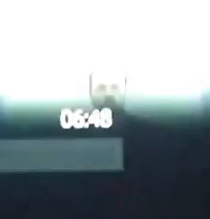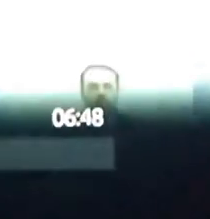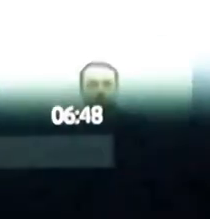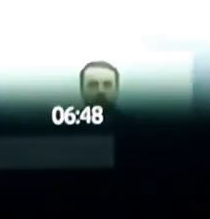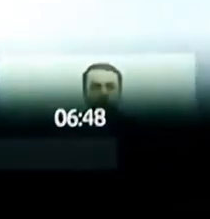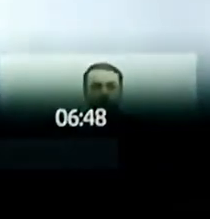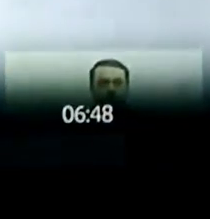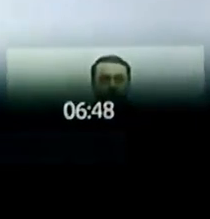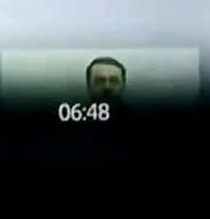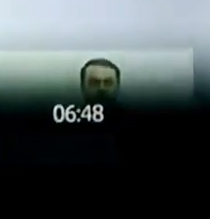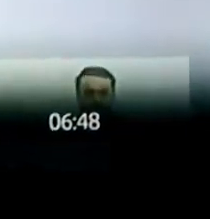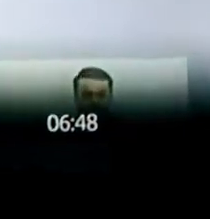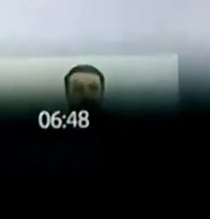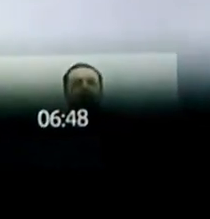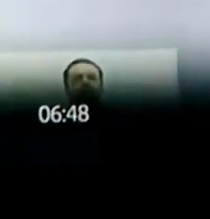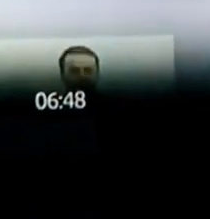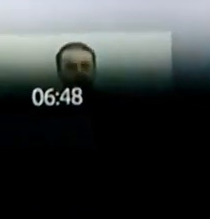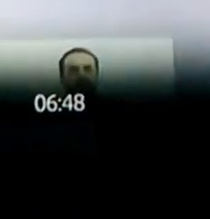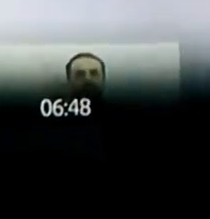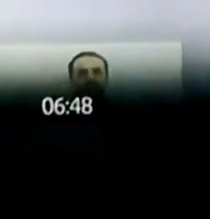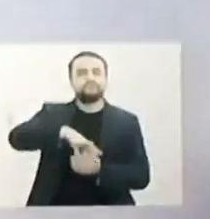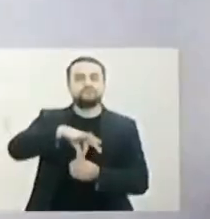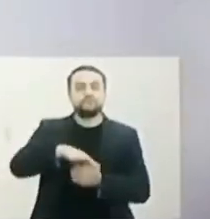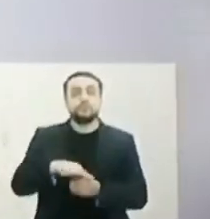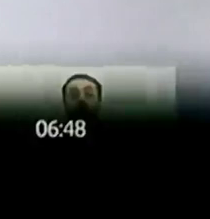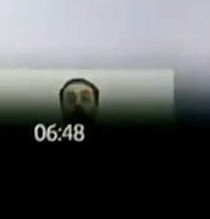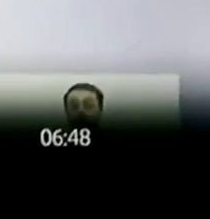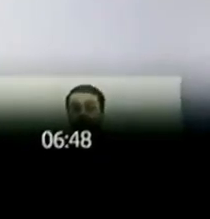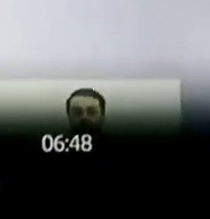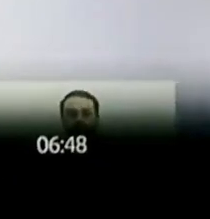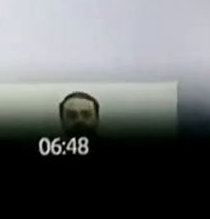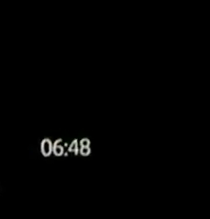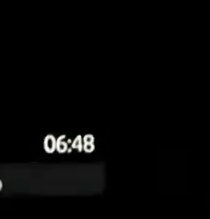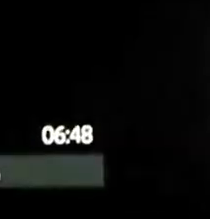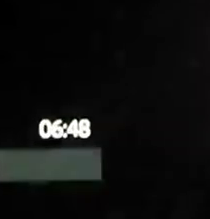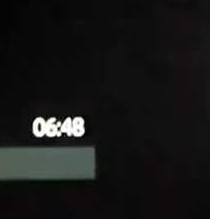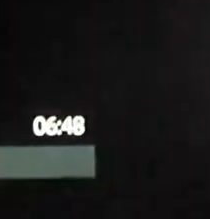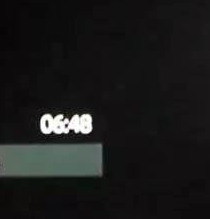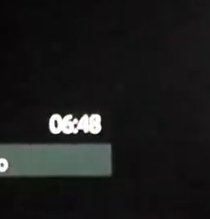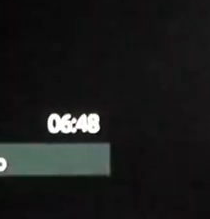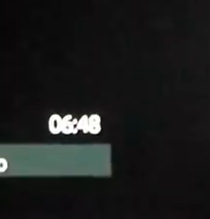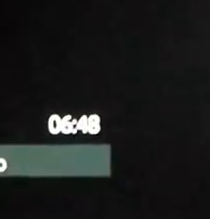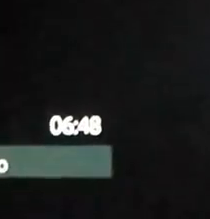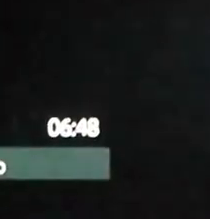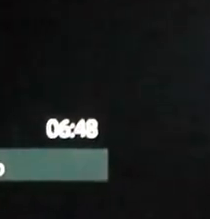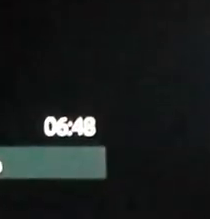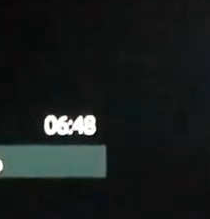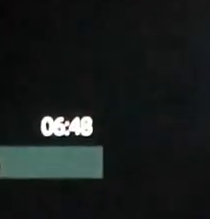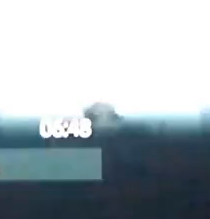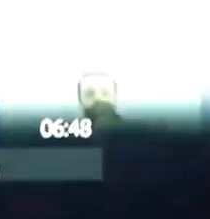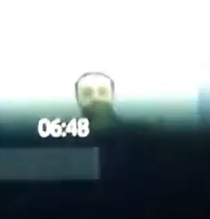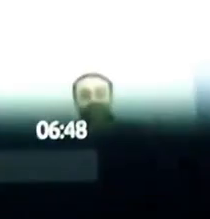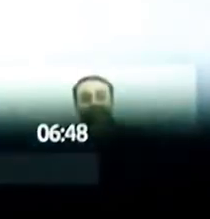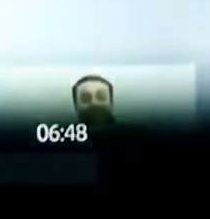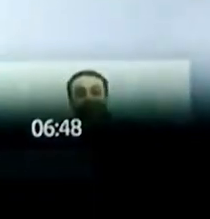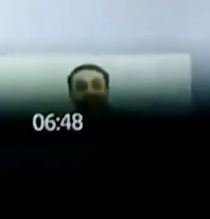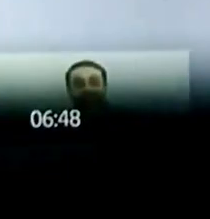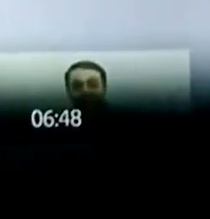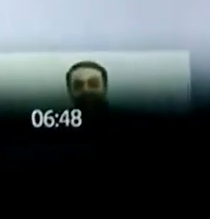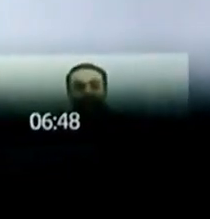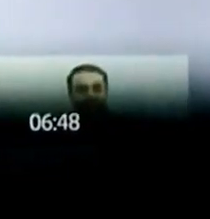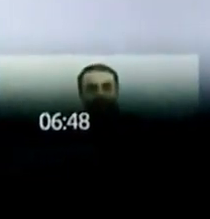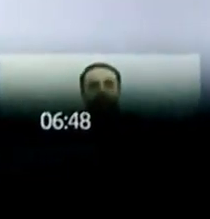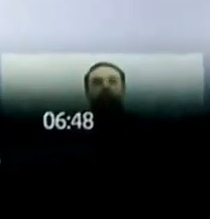de votar y elegir a las autoridades locales que gobernarán los municipios en nuestros barrios y